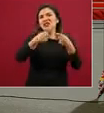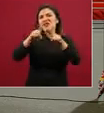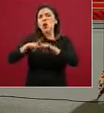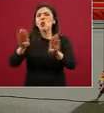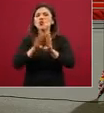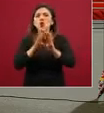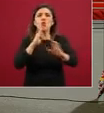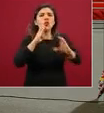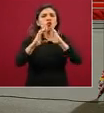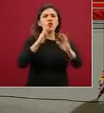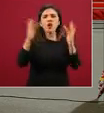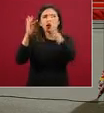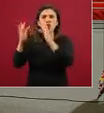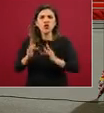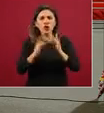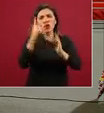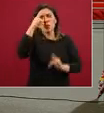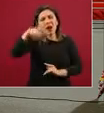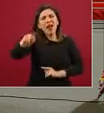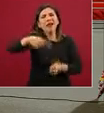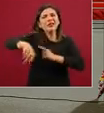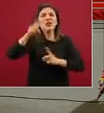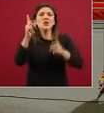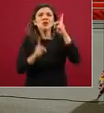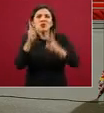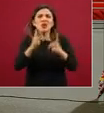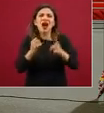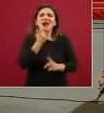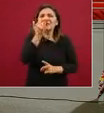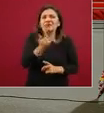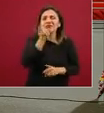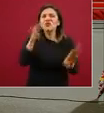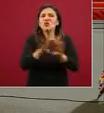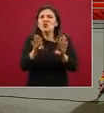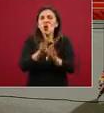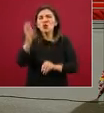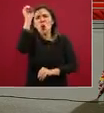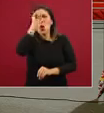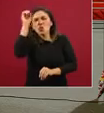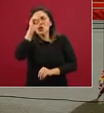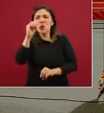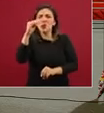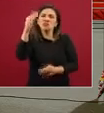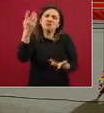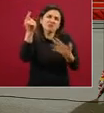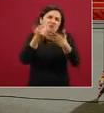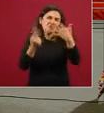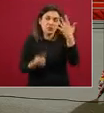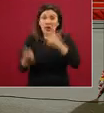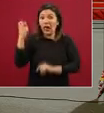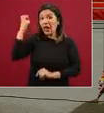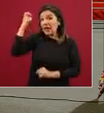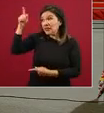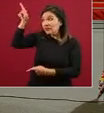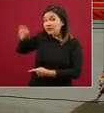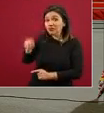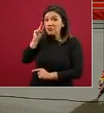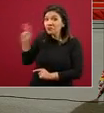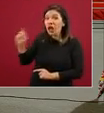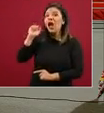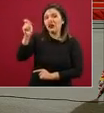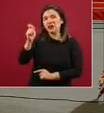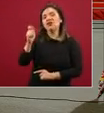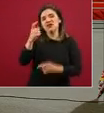formas de comunicarse con nosotros para resolver cualquier duda, para recibir comentarios, y todas esas son las formas